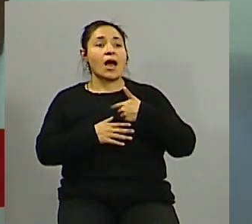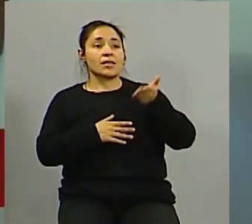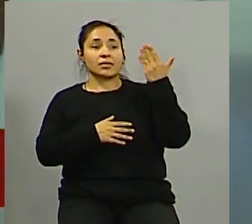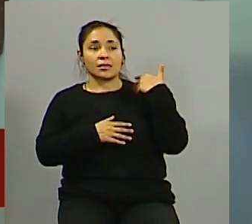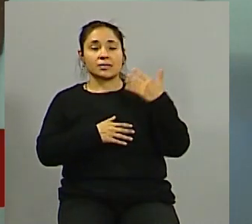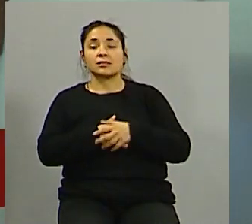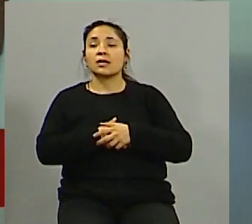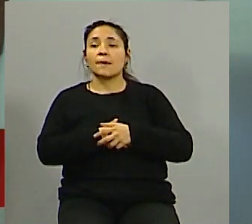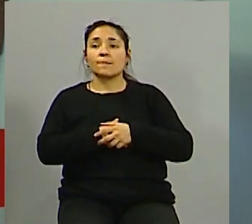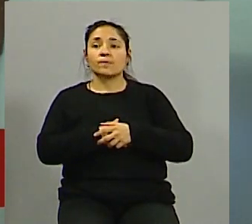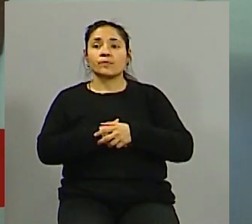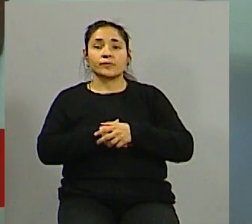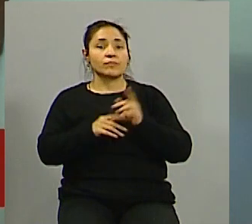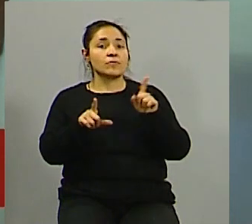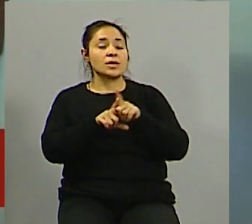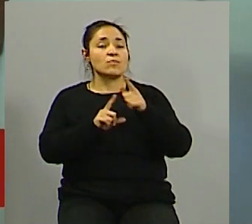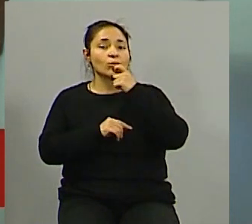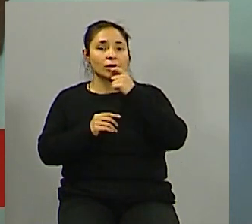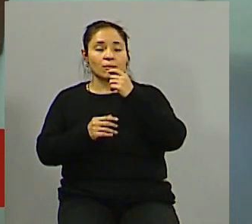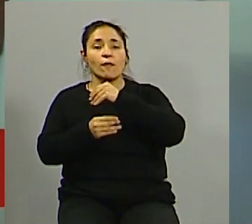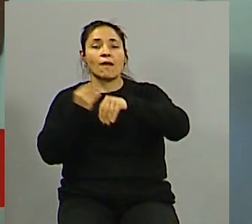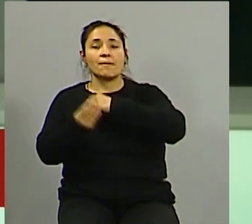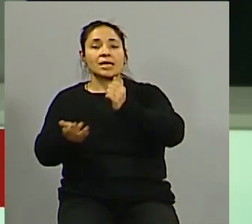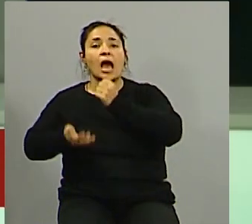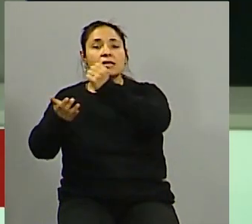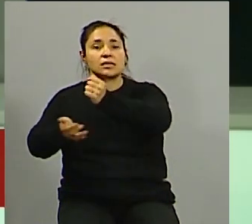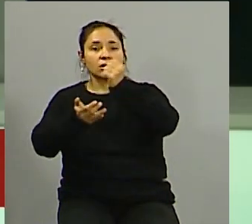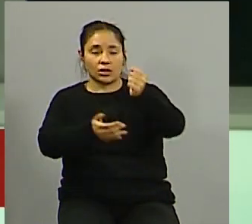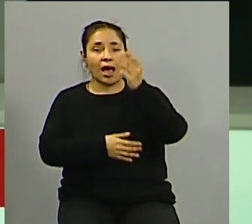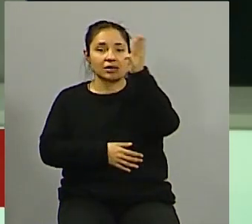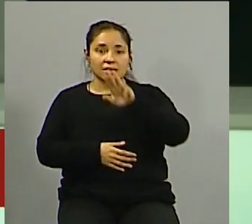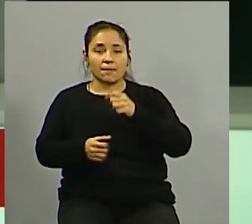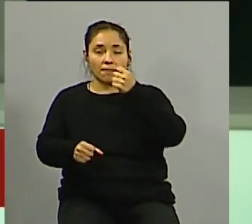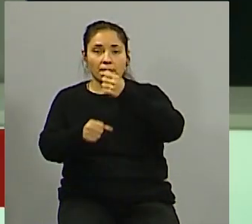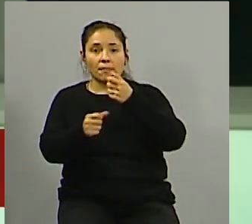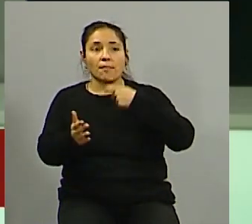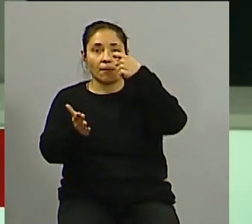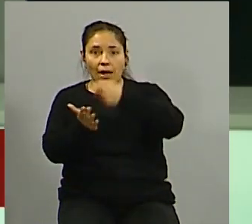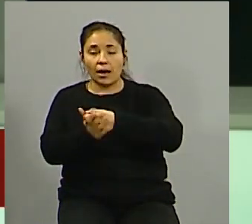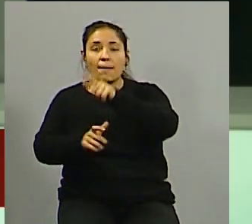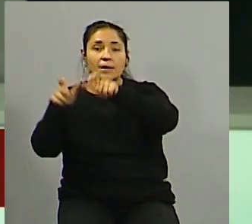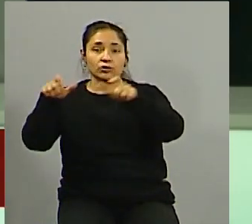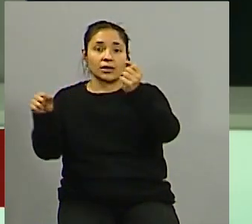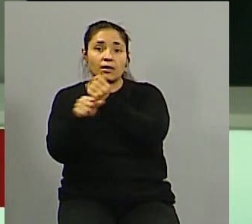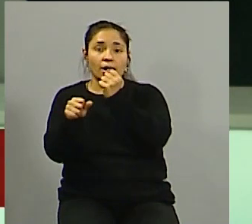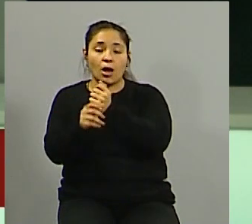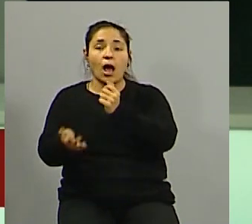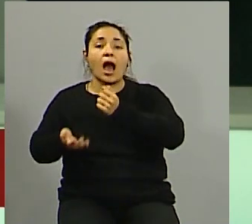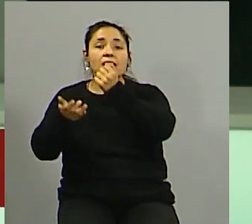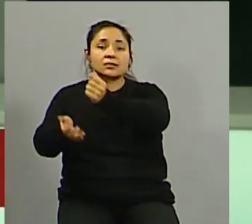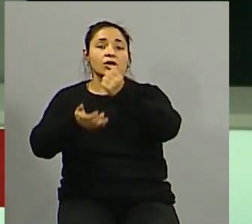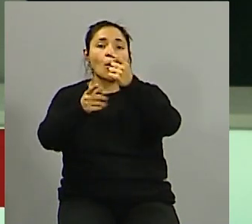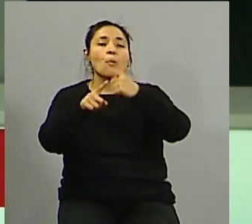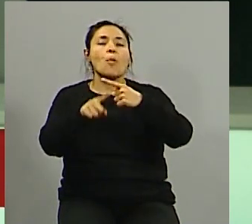mismo con el sistema de asignaciones familiares. Hoy en día la ANSES paga asignaciones familiares a los trabajadores registrados de Argentina y la asignación universal por hijo